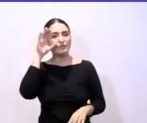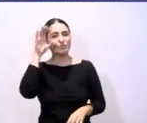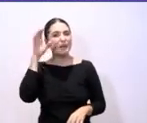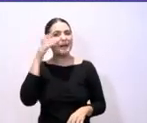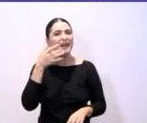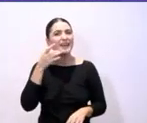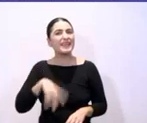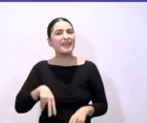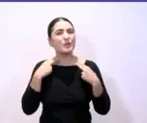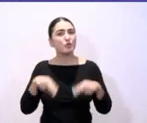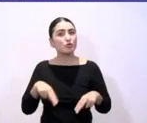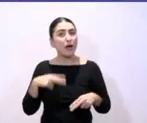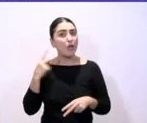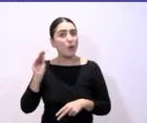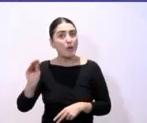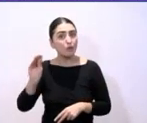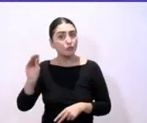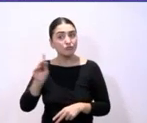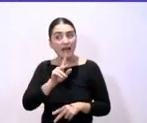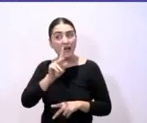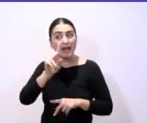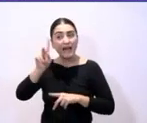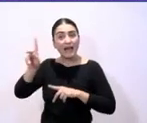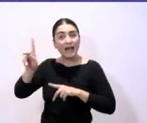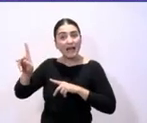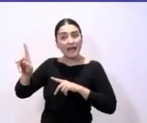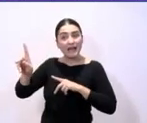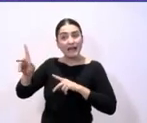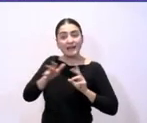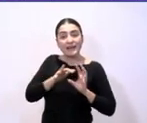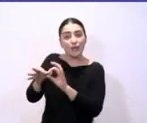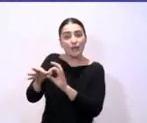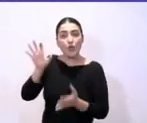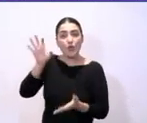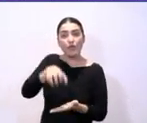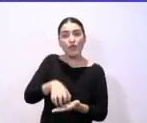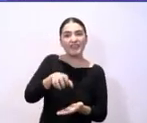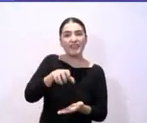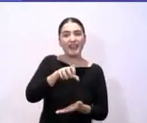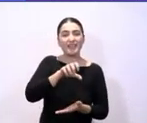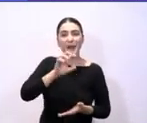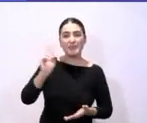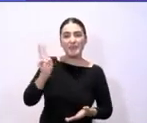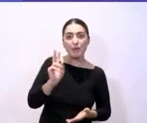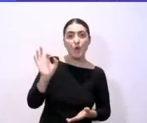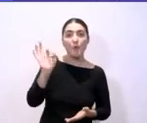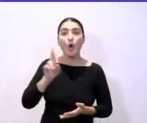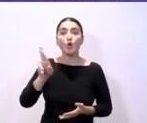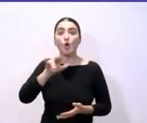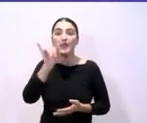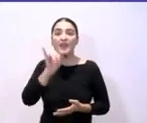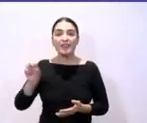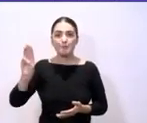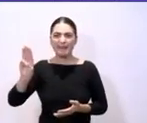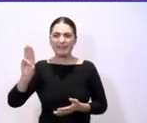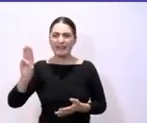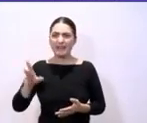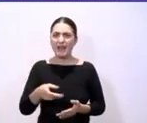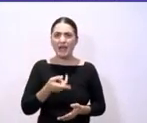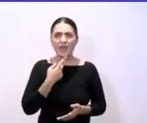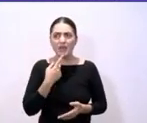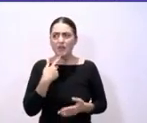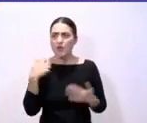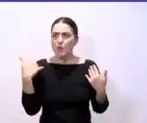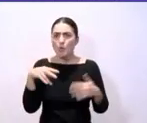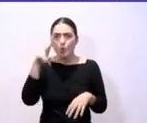diputado que le hacía la pregunta con relación al centro de la Villanueva o del Rodríguez Paterna y mostraba una honda preocupación